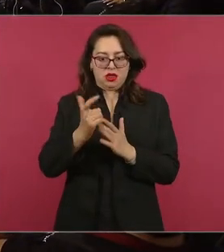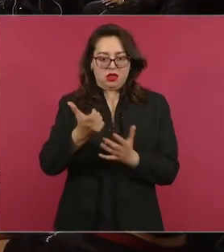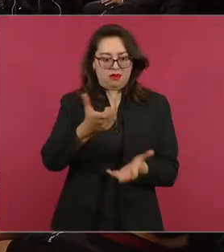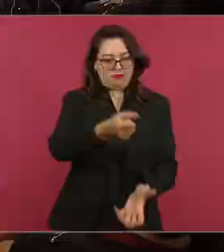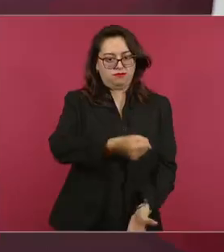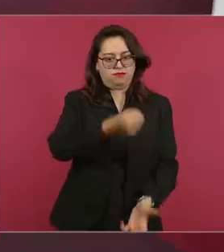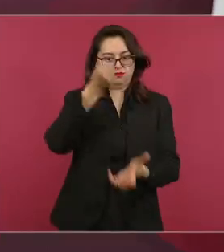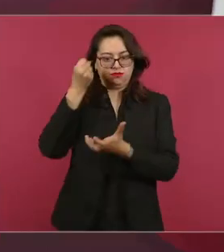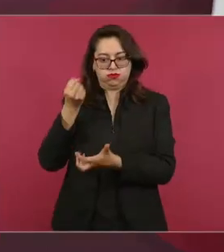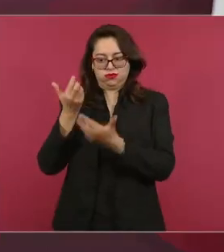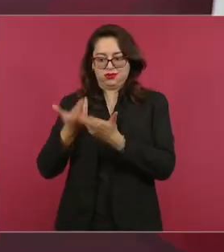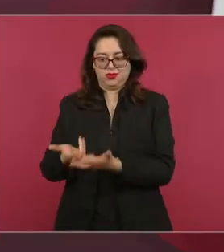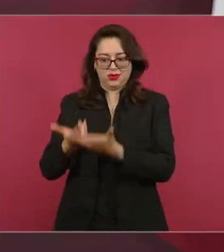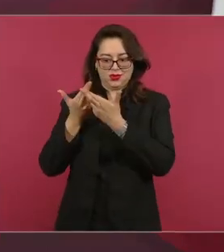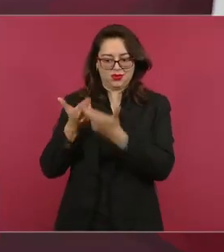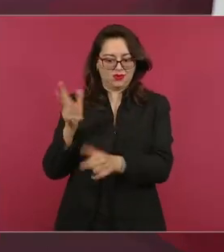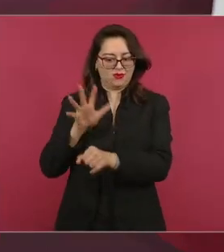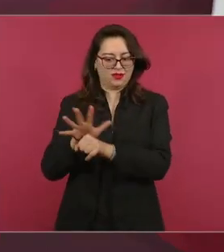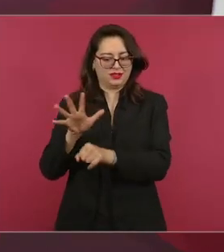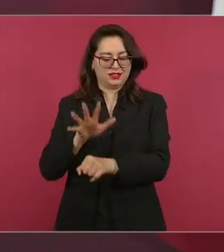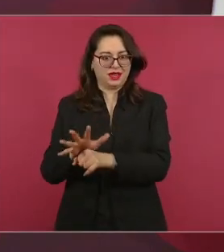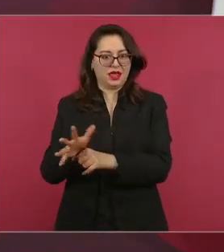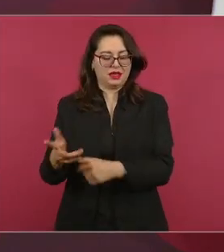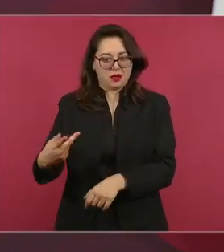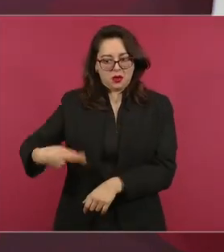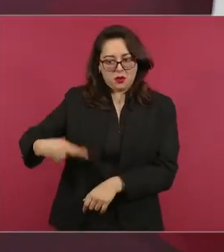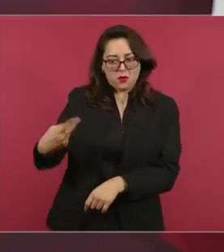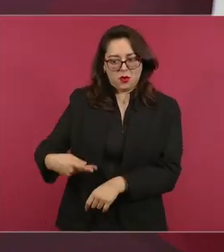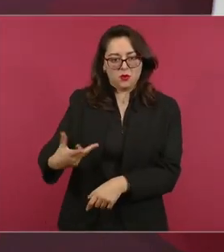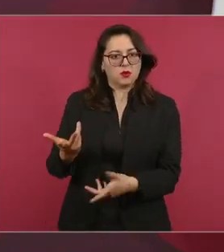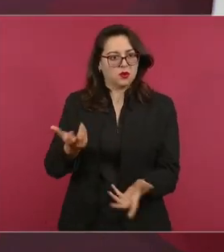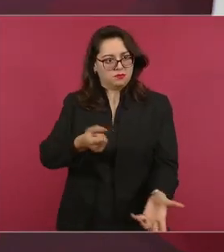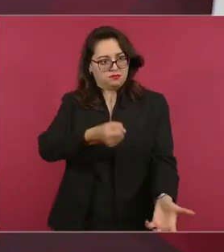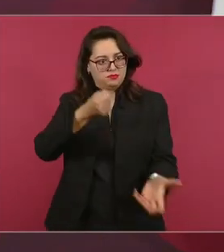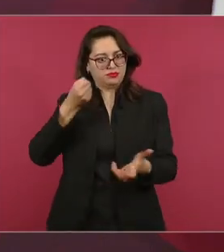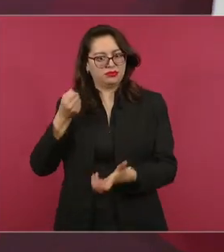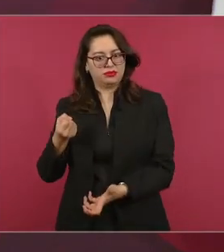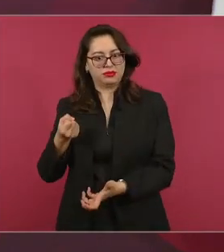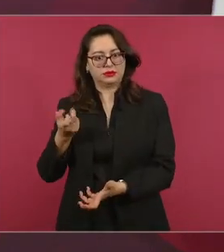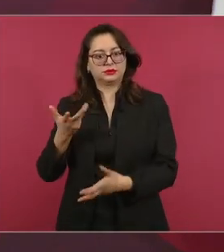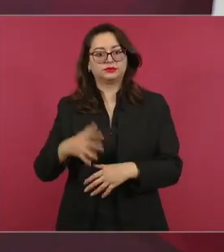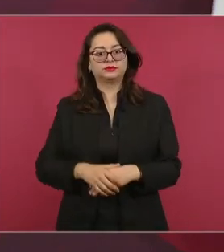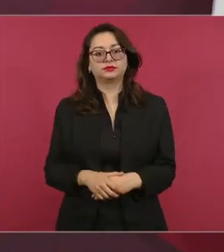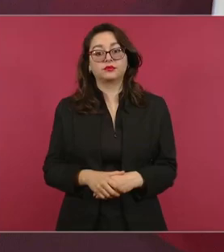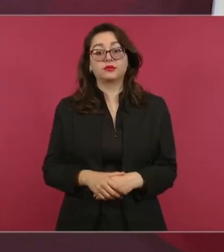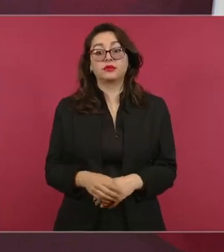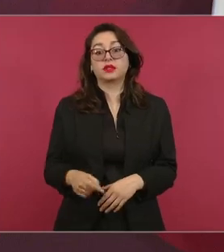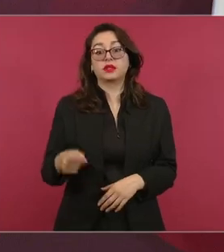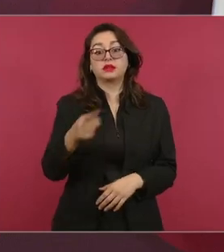Ahora que se veía lo de Acapulco, dice Fonden,